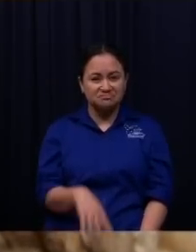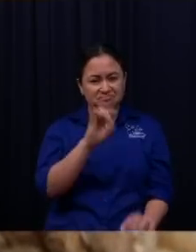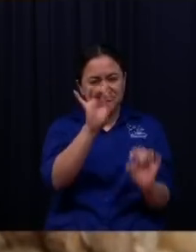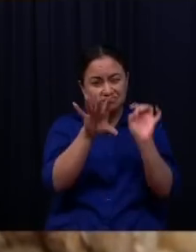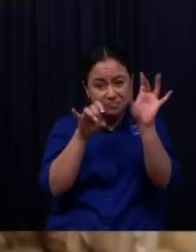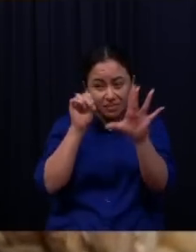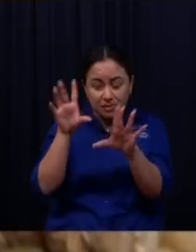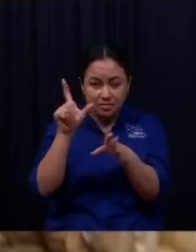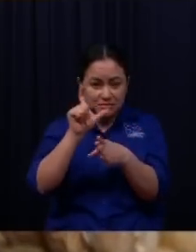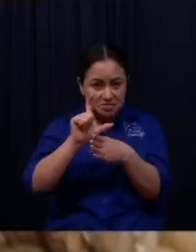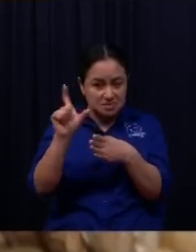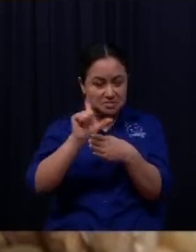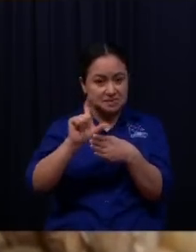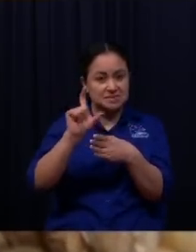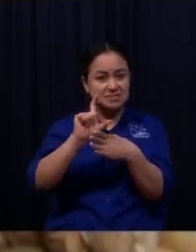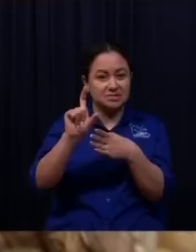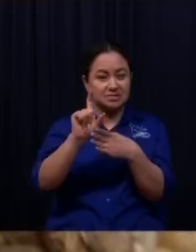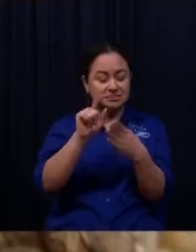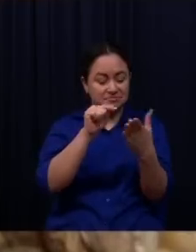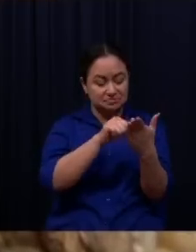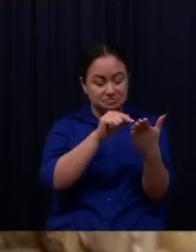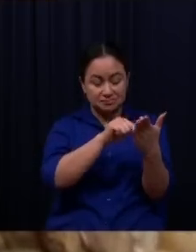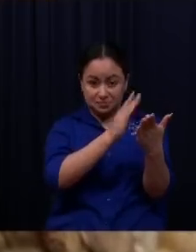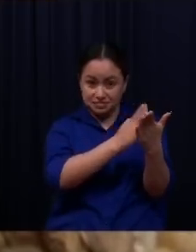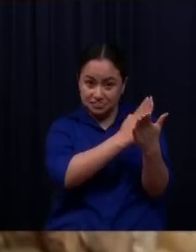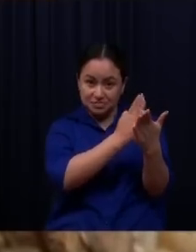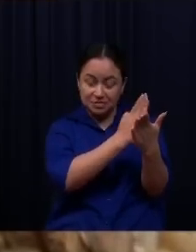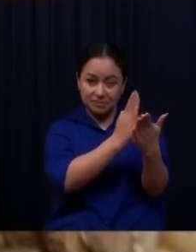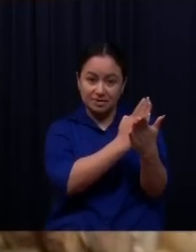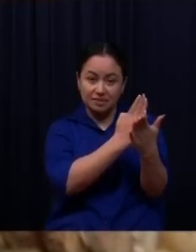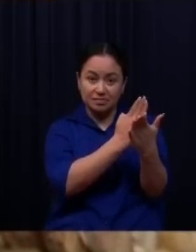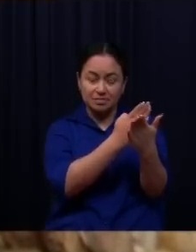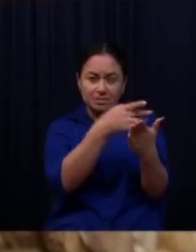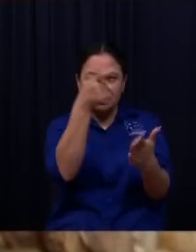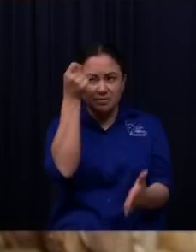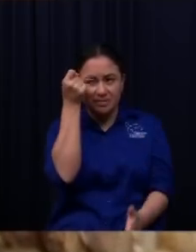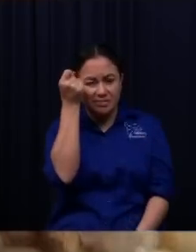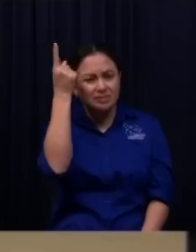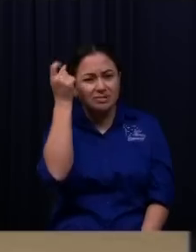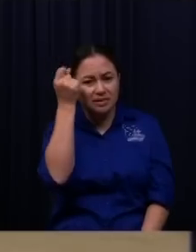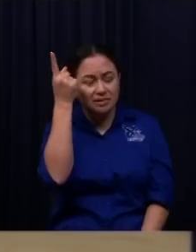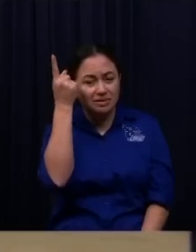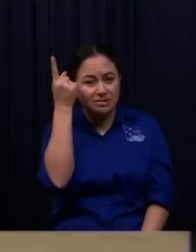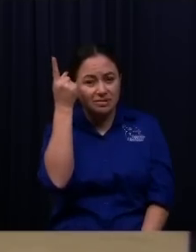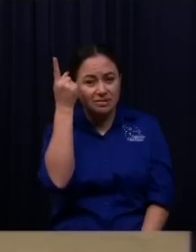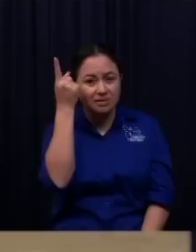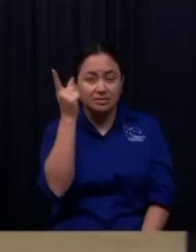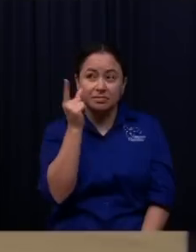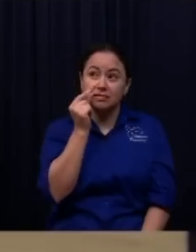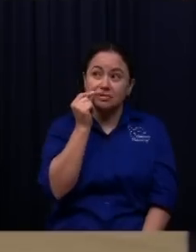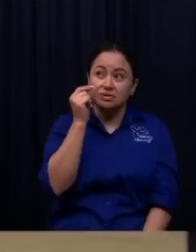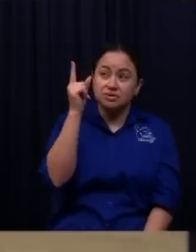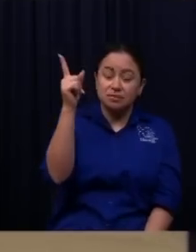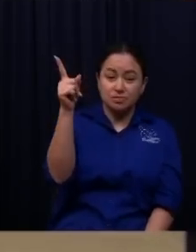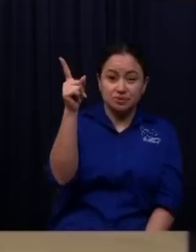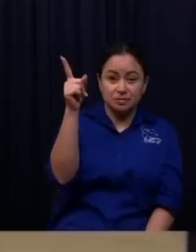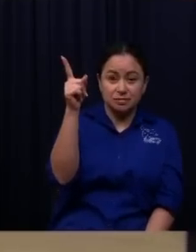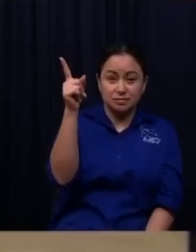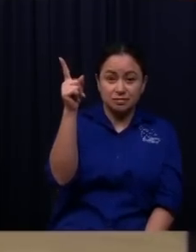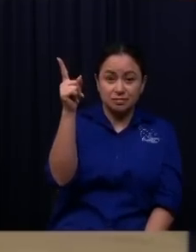lugar, tenemos que entender que el Señor, cuando recién se